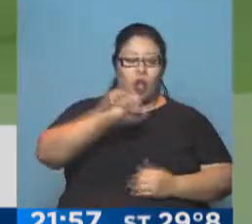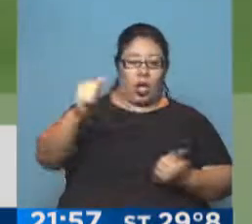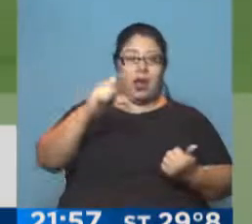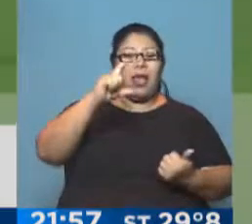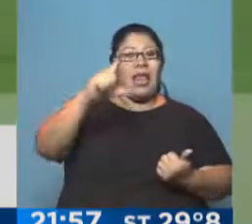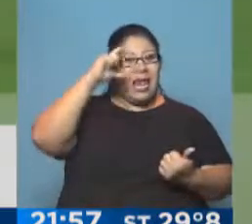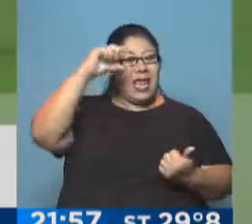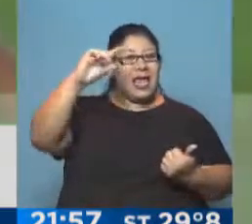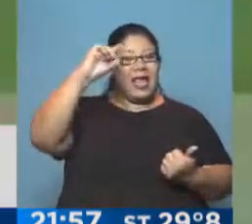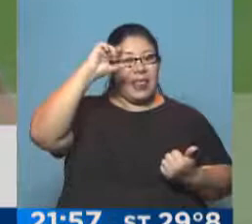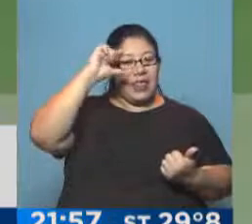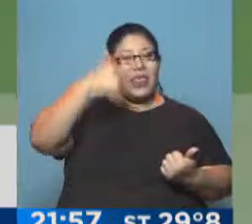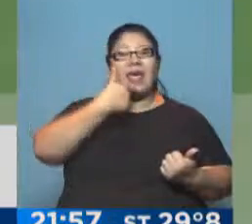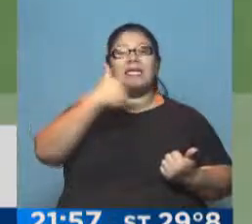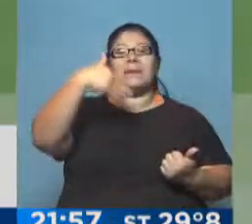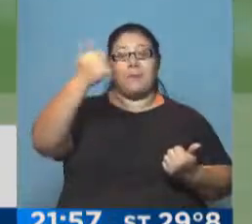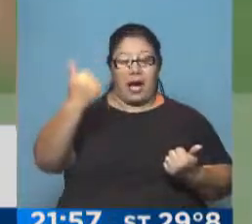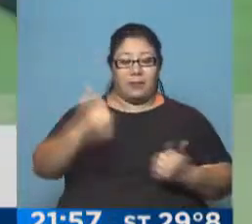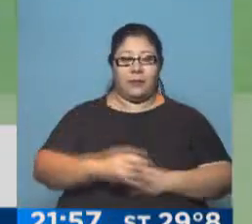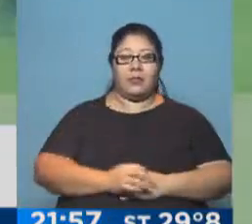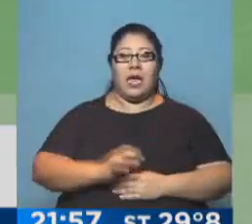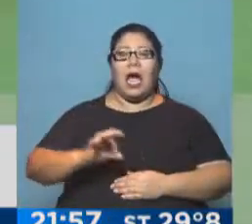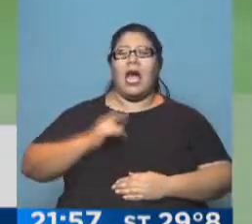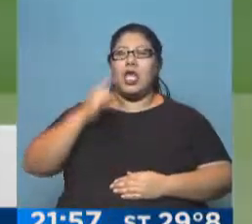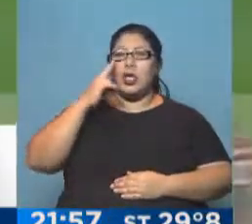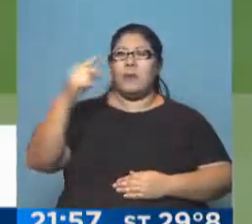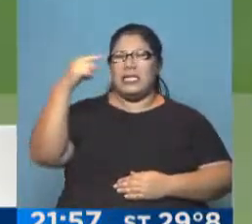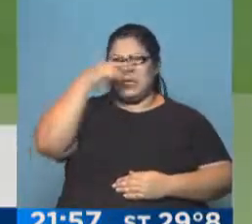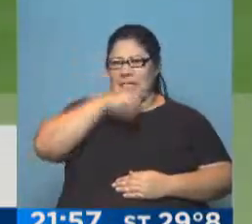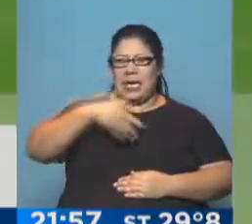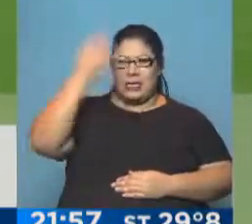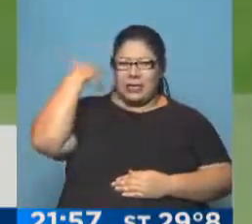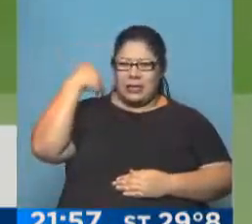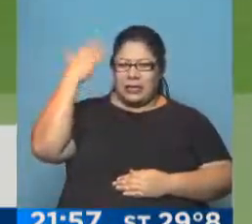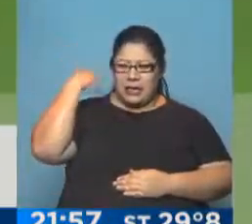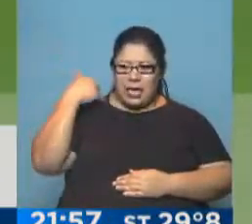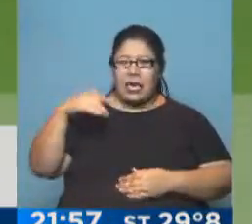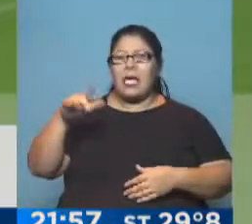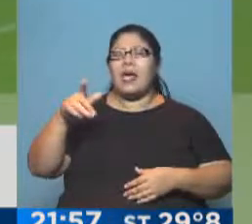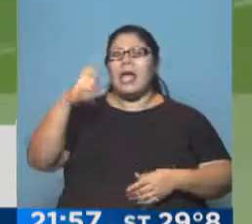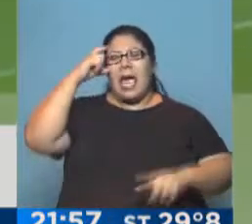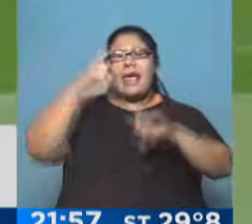hizo 2 desde 2007 en Boca, que no anotaba 2 goles en un partido.